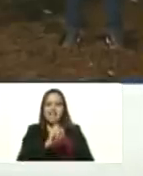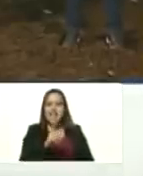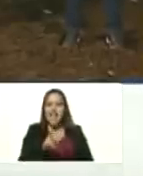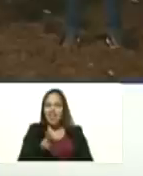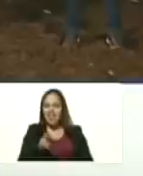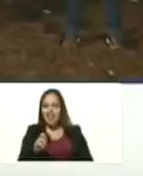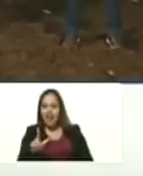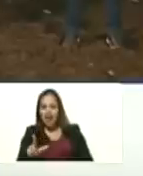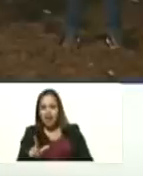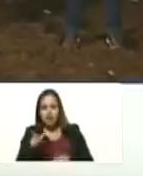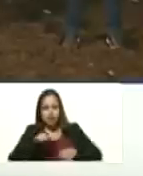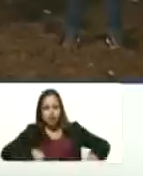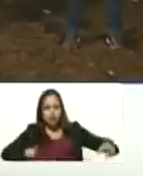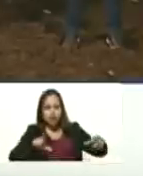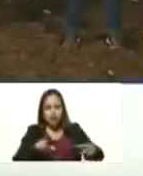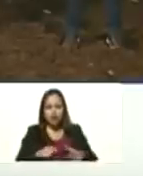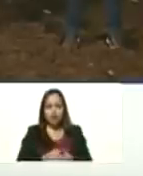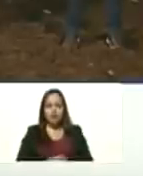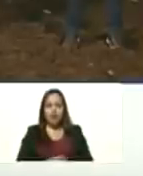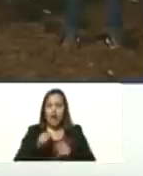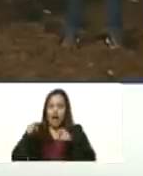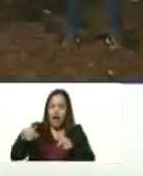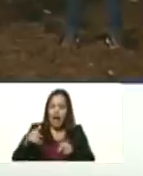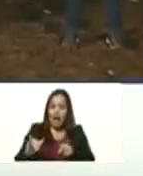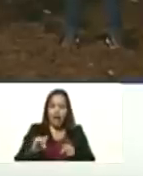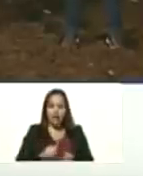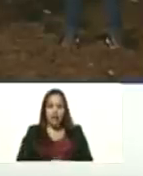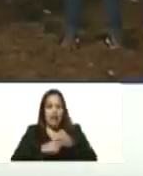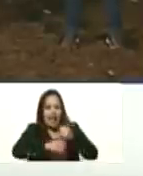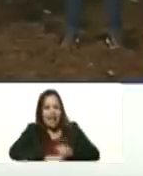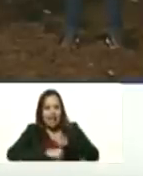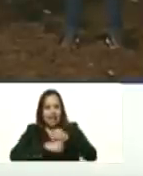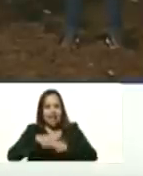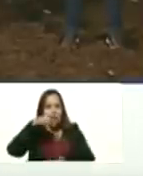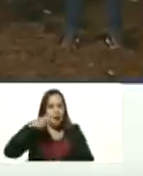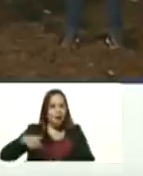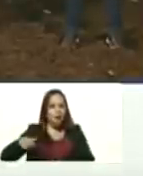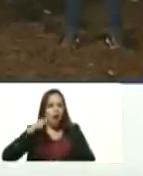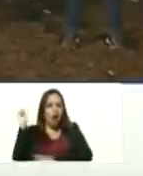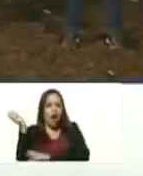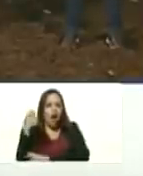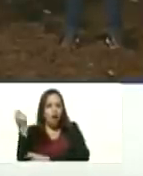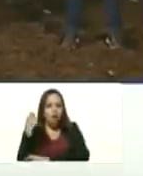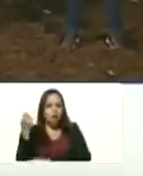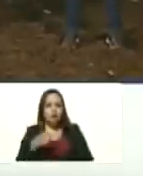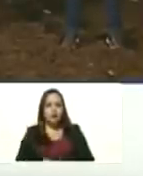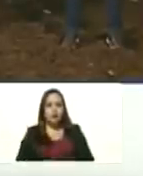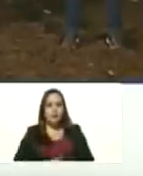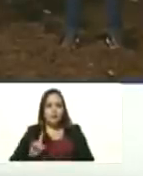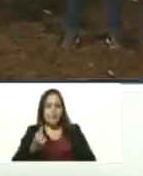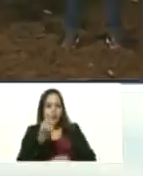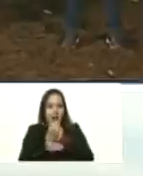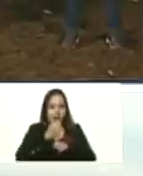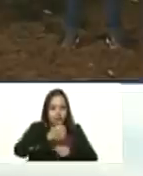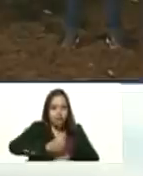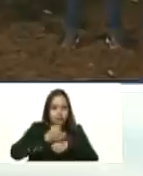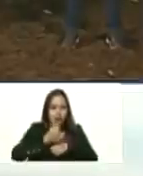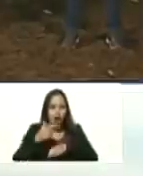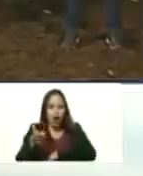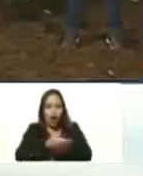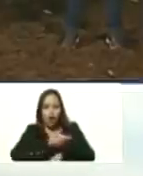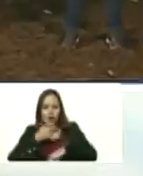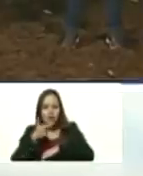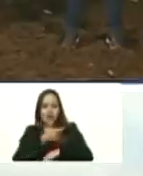allá está el jinete del pueblo apureño primer jinete gobernador